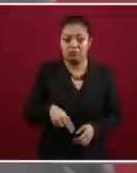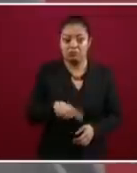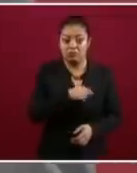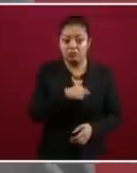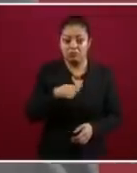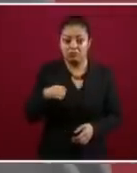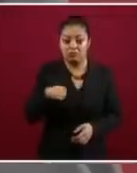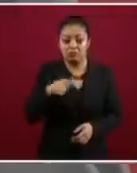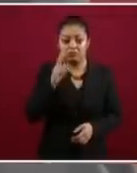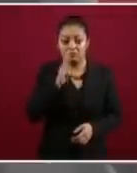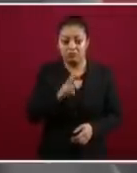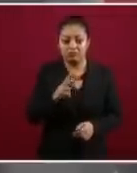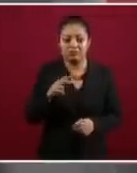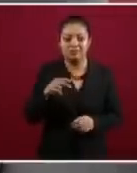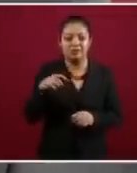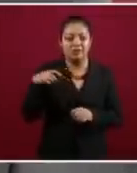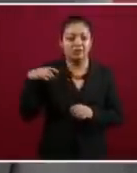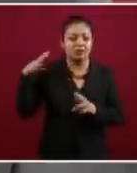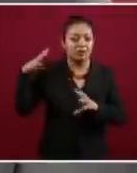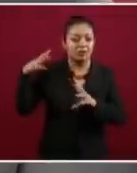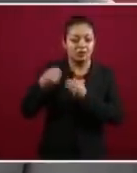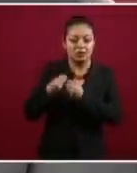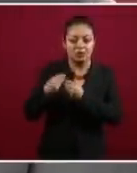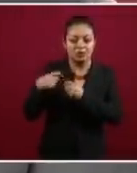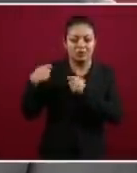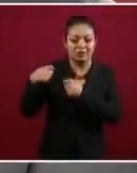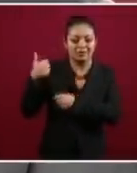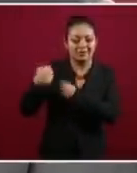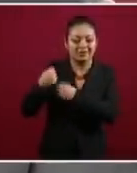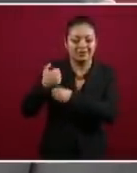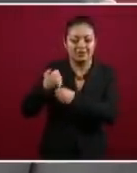cientos de obras de todo tipo,